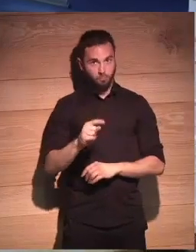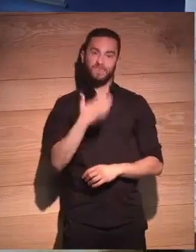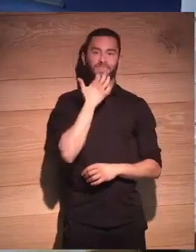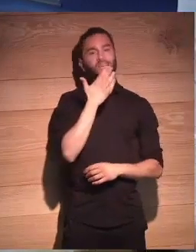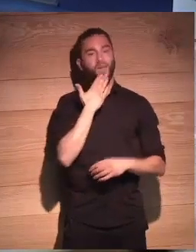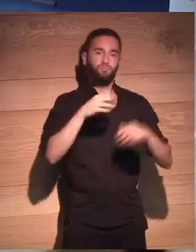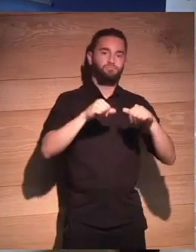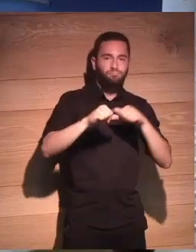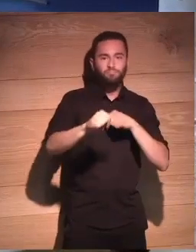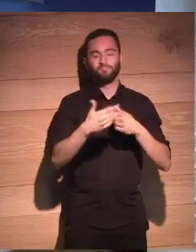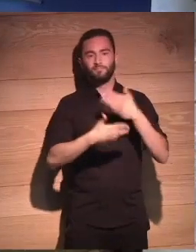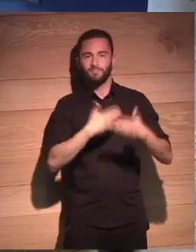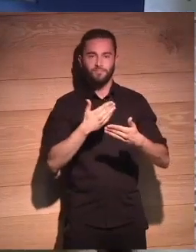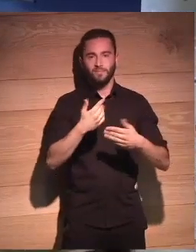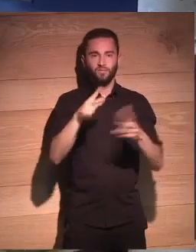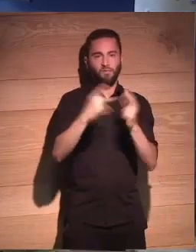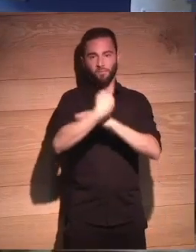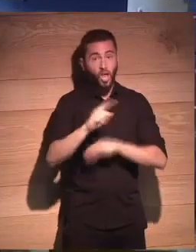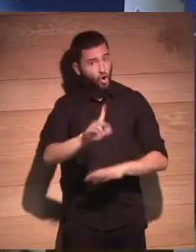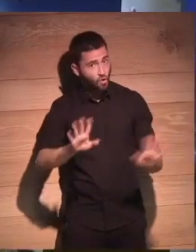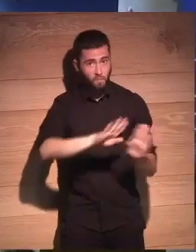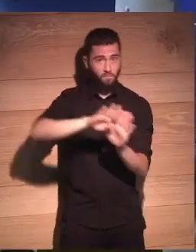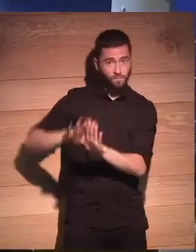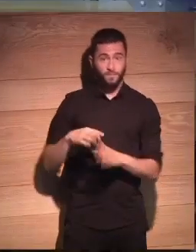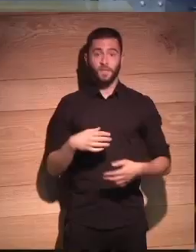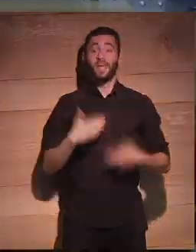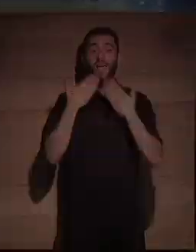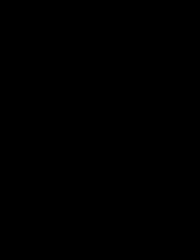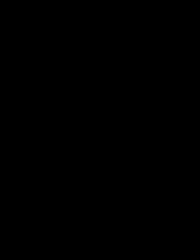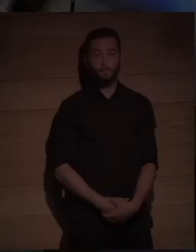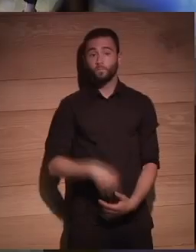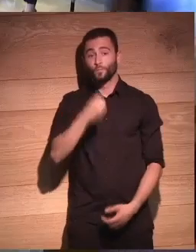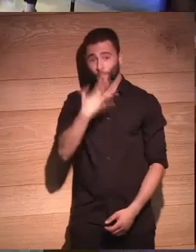edad. Carl, muchas gracias por esta magnífica obra, por hacernos sonreír.